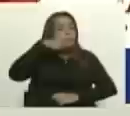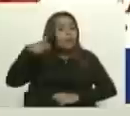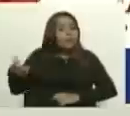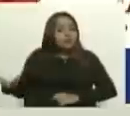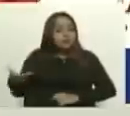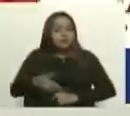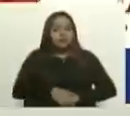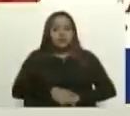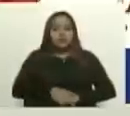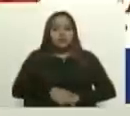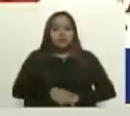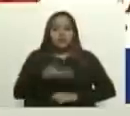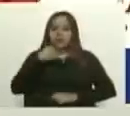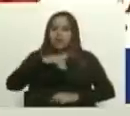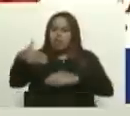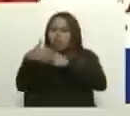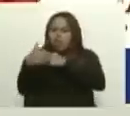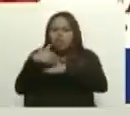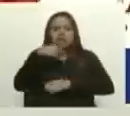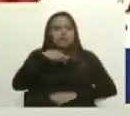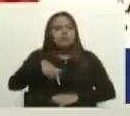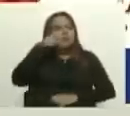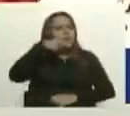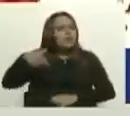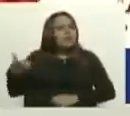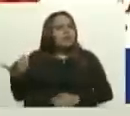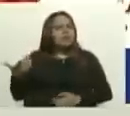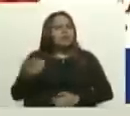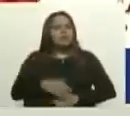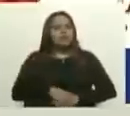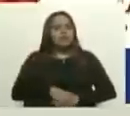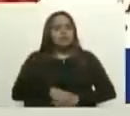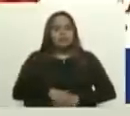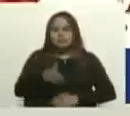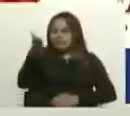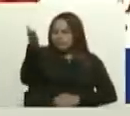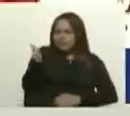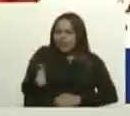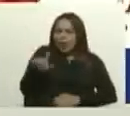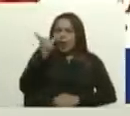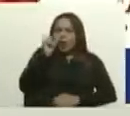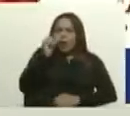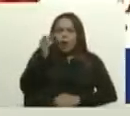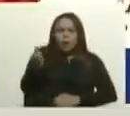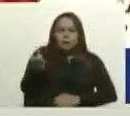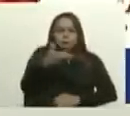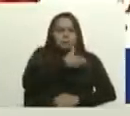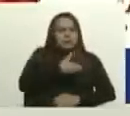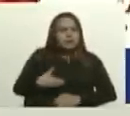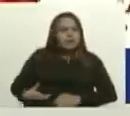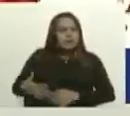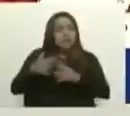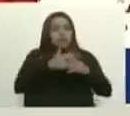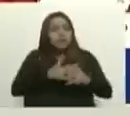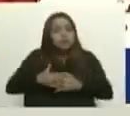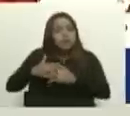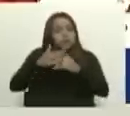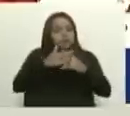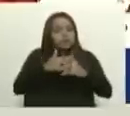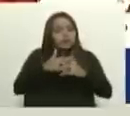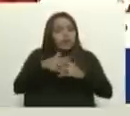Una agresión contra nuestro pueblo. Ese caballero, presidente de los Estados Unidos, fue